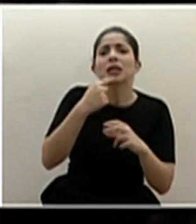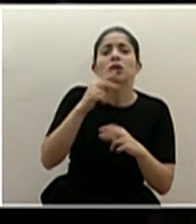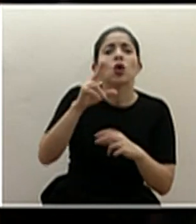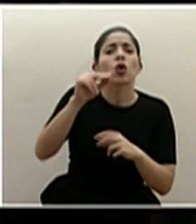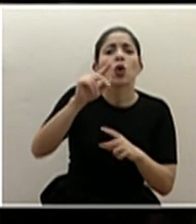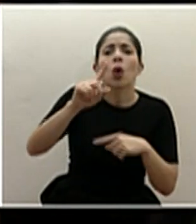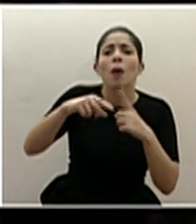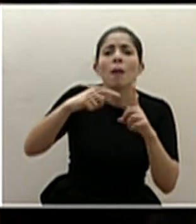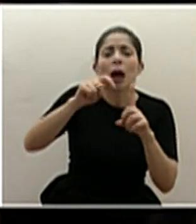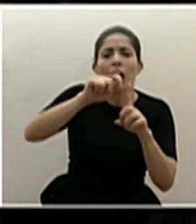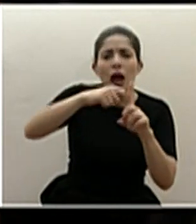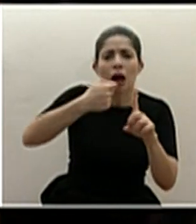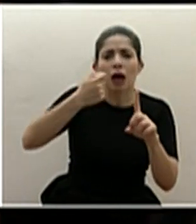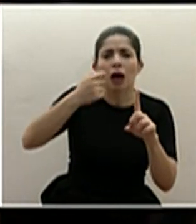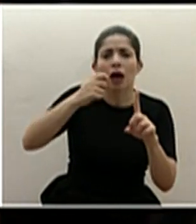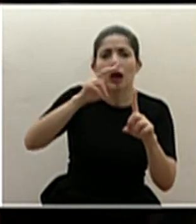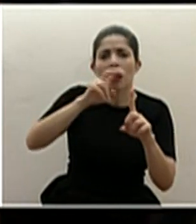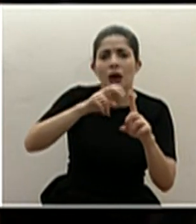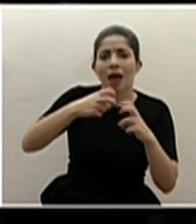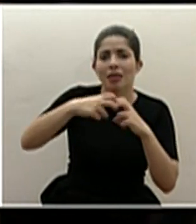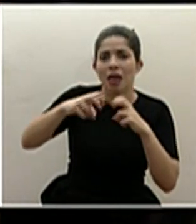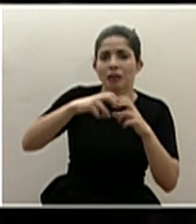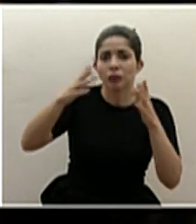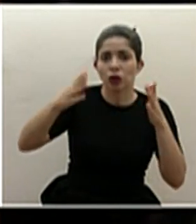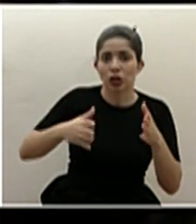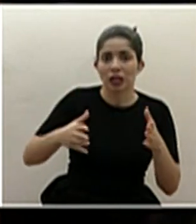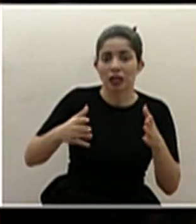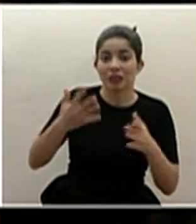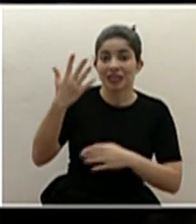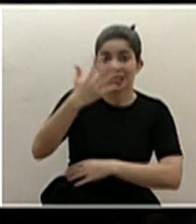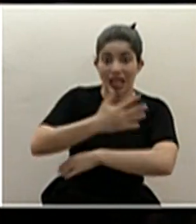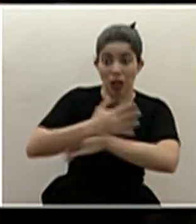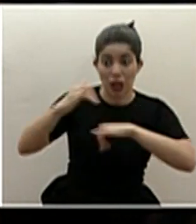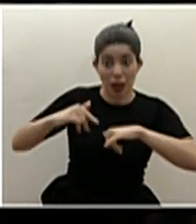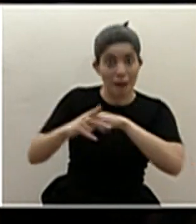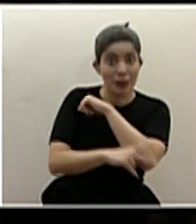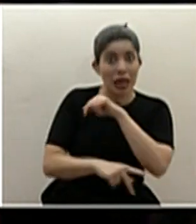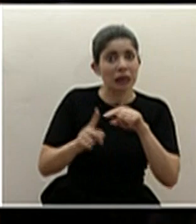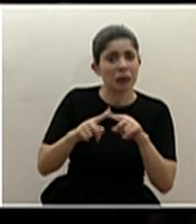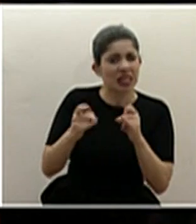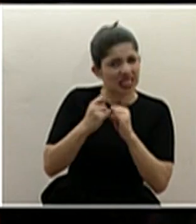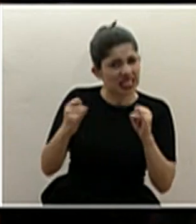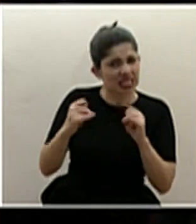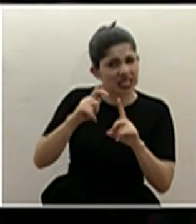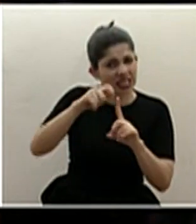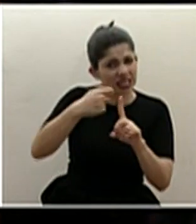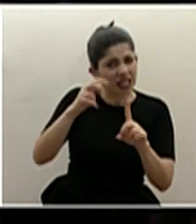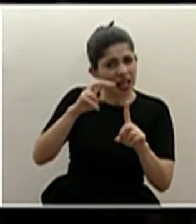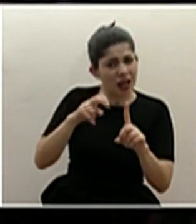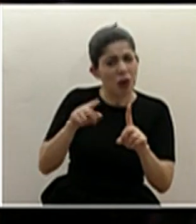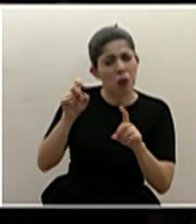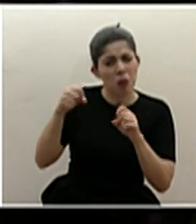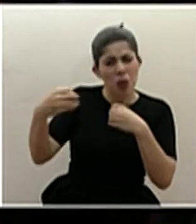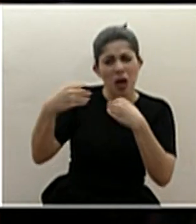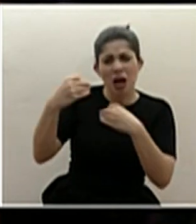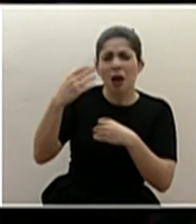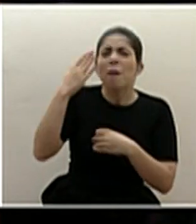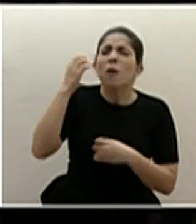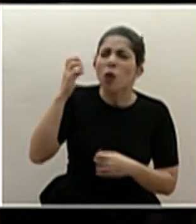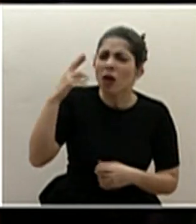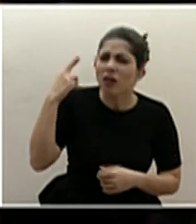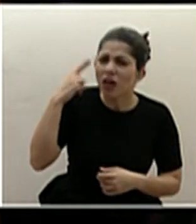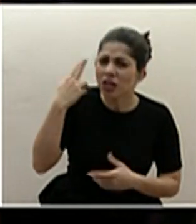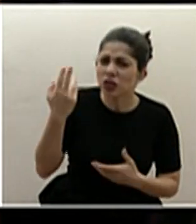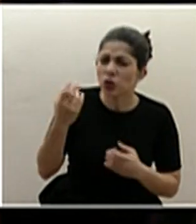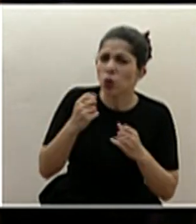hacer pruebas a los transportistas que van a estar 5 días en el país y que no se les va a hacer prueba. Tal vez si nos aclara por qué es